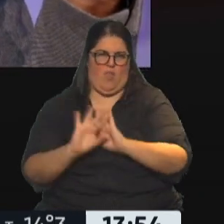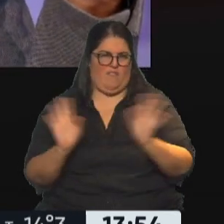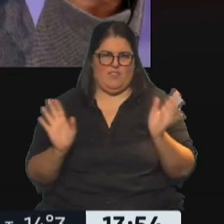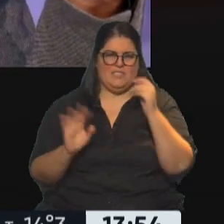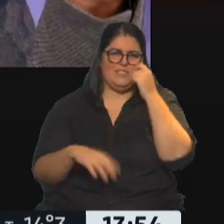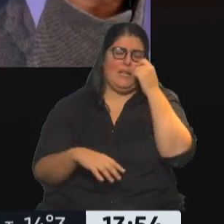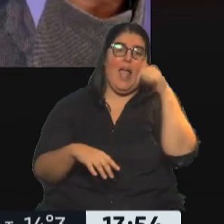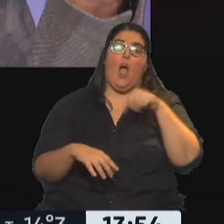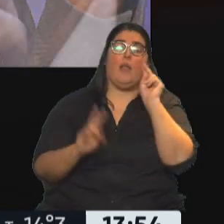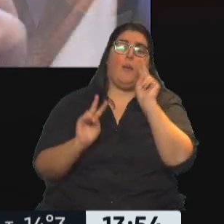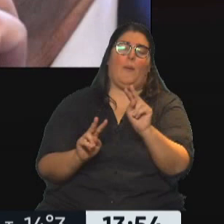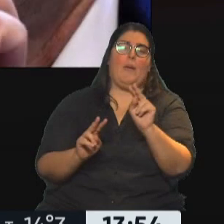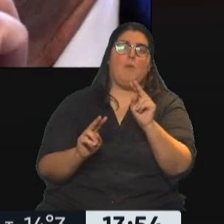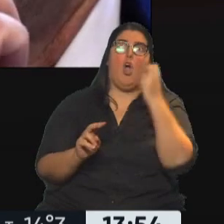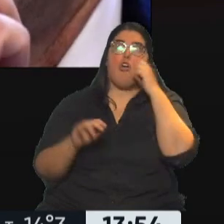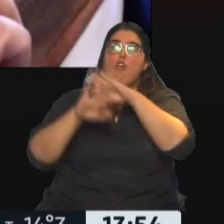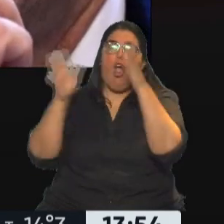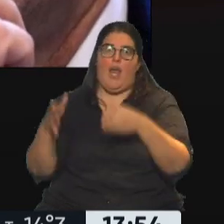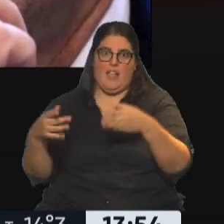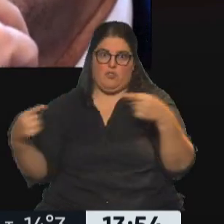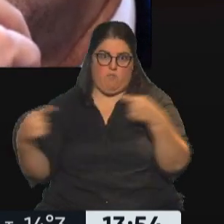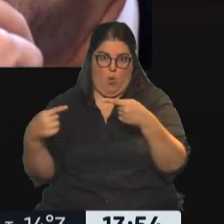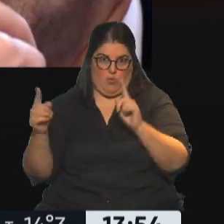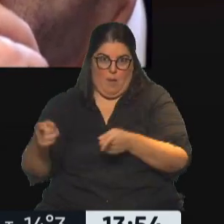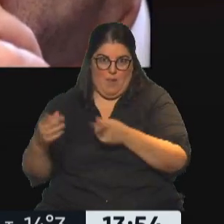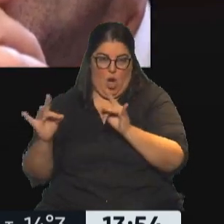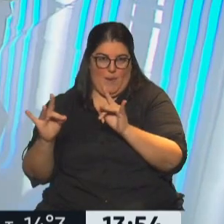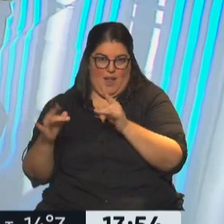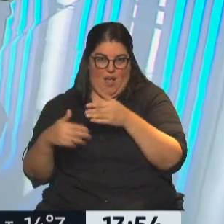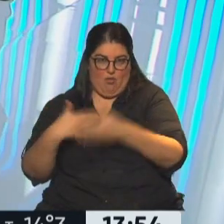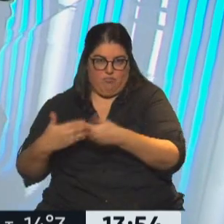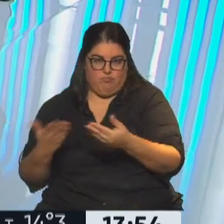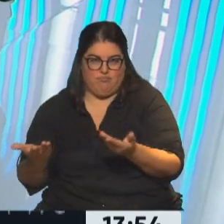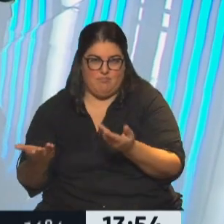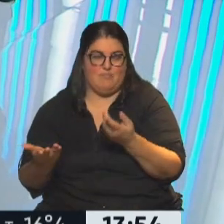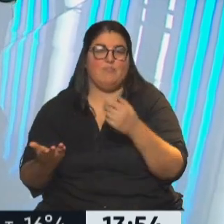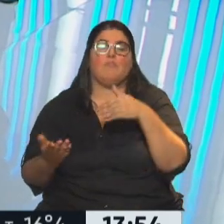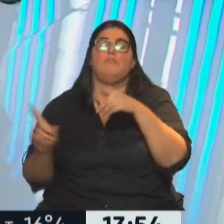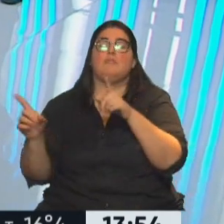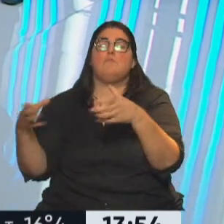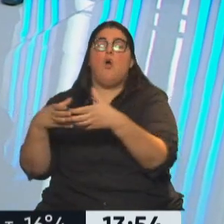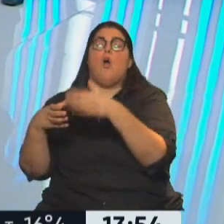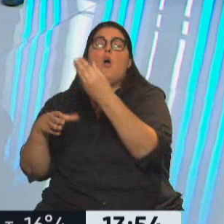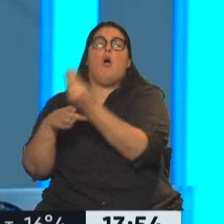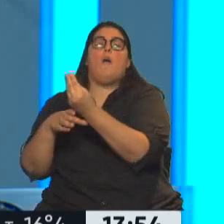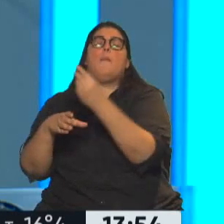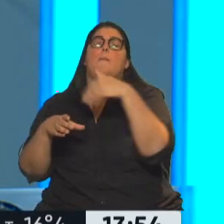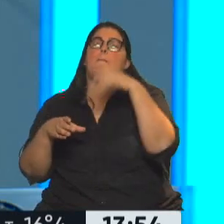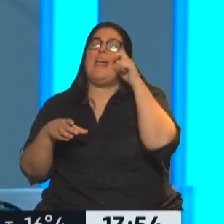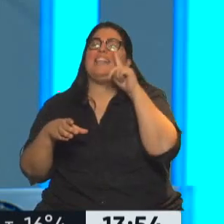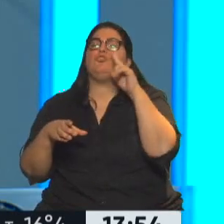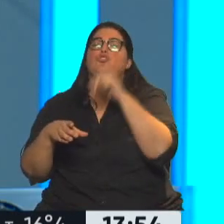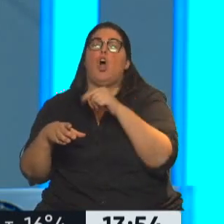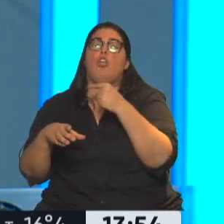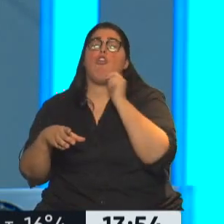se le puede complicar también el Palacio, ¿no? Porque como bien decía Ever acá, digo, por más de que Mélenchon no llegue a ser primer ministro, el bloque va a